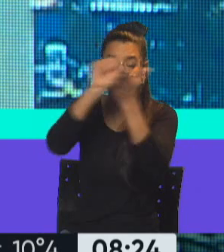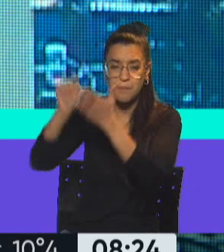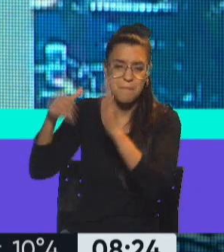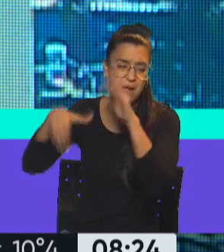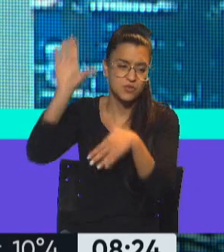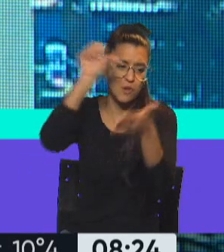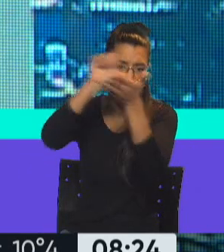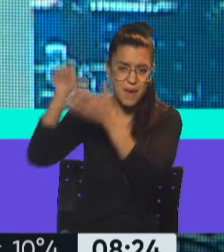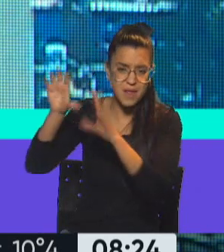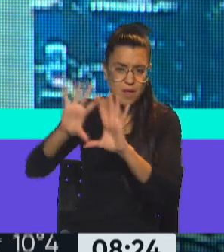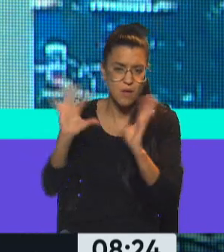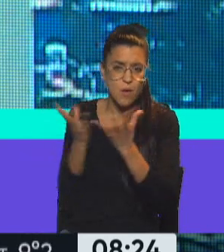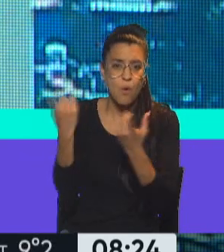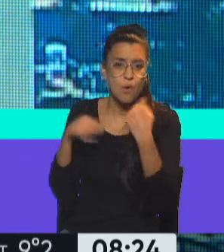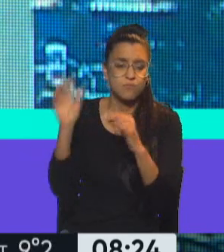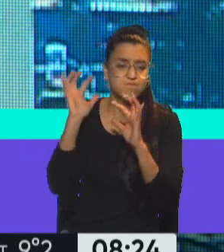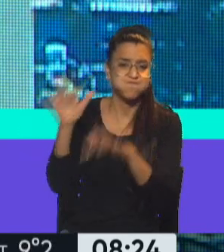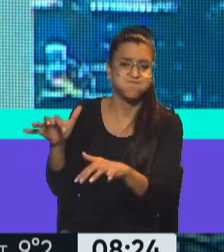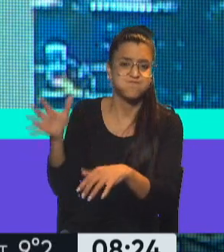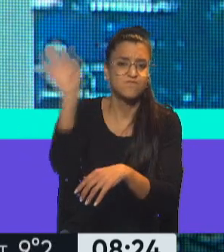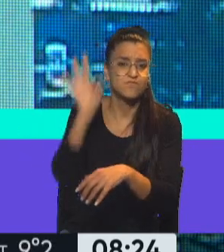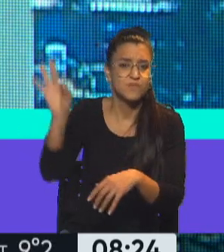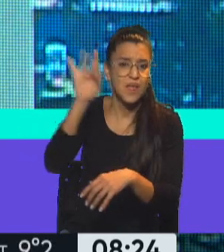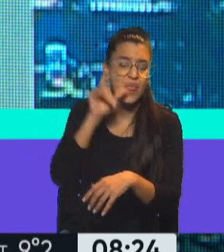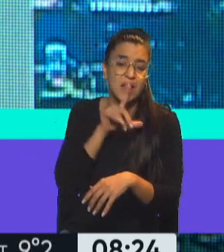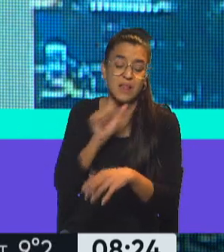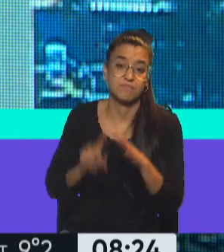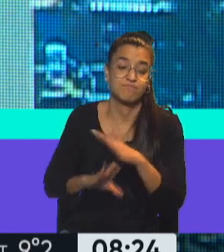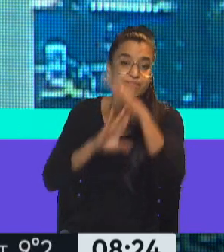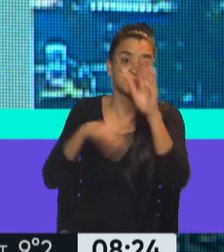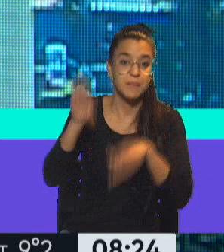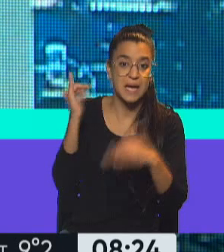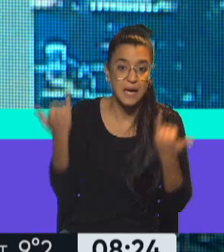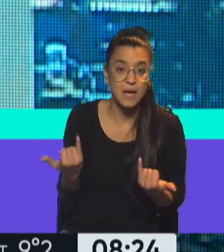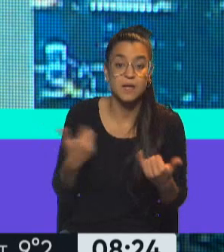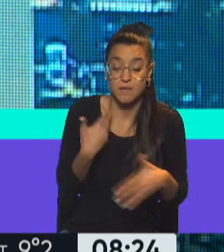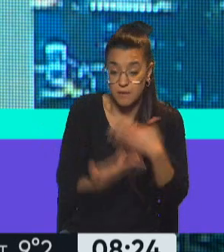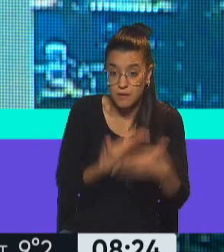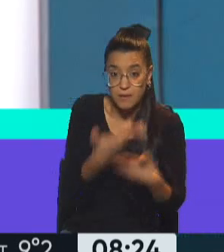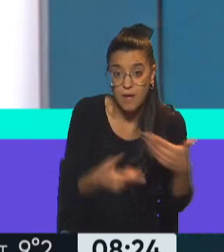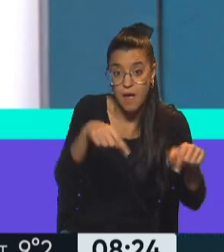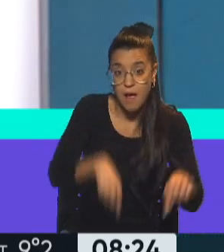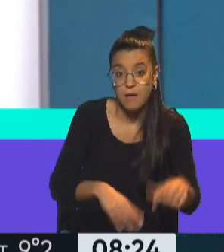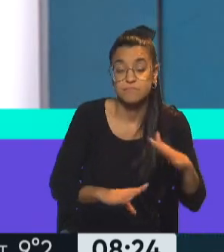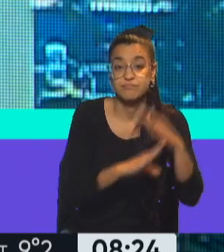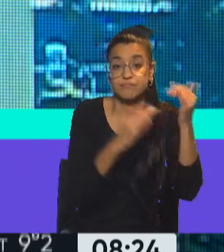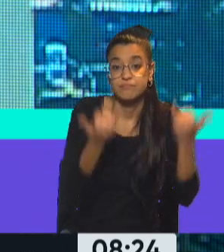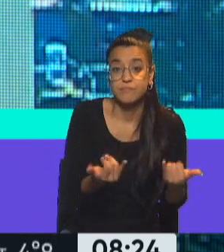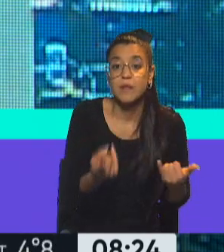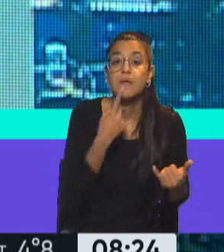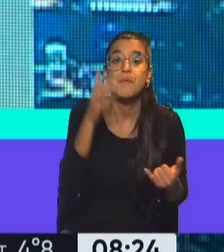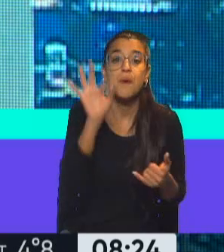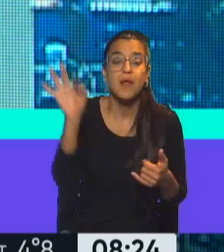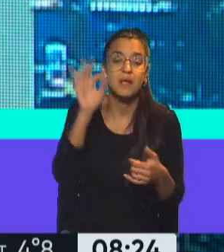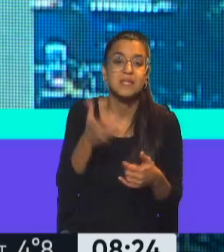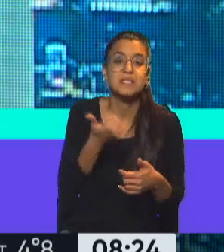mayoría de los países del mundo, cuando ingresó fue la variante predominante. Es decir, en algún momento va a ser la variante predominante, y es una variante que tiene